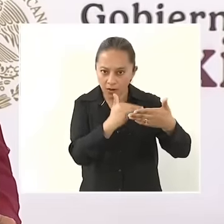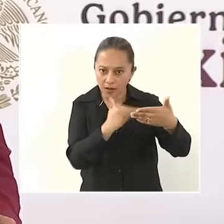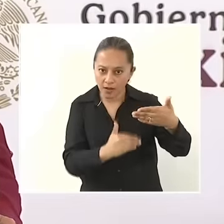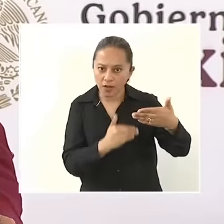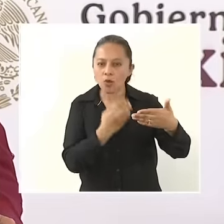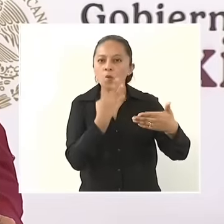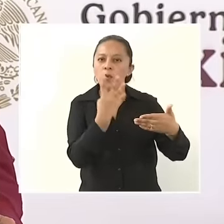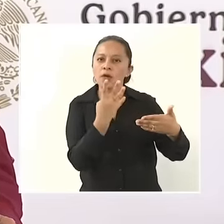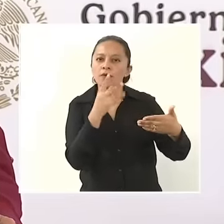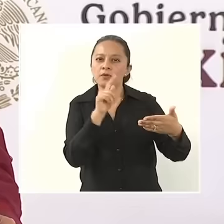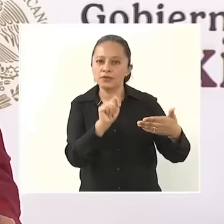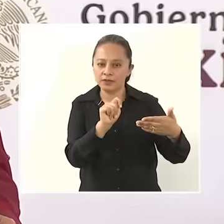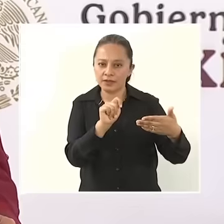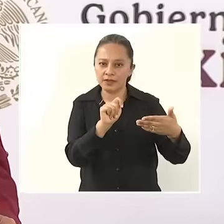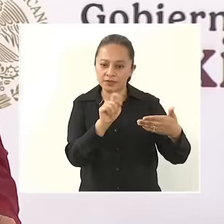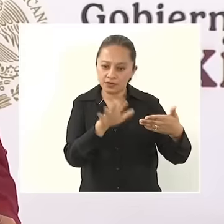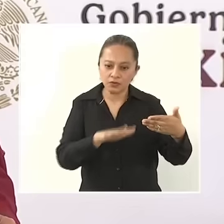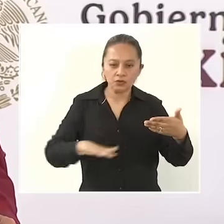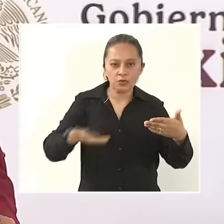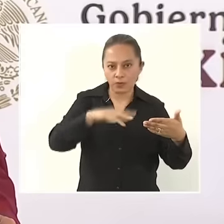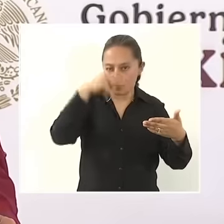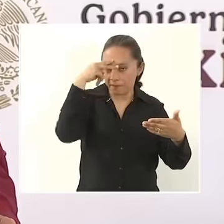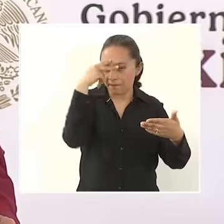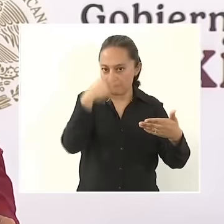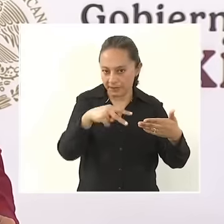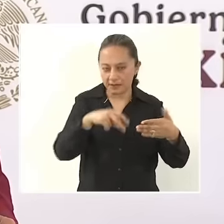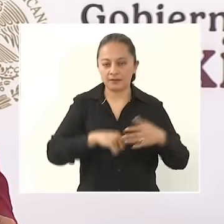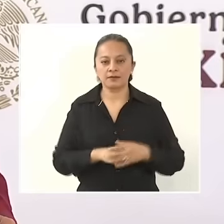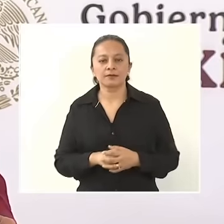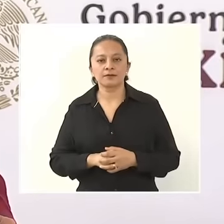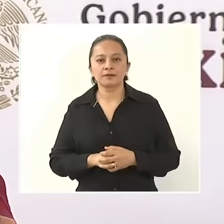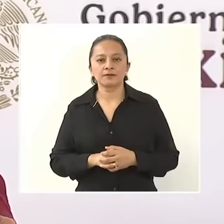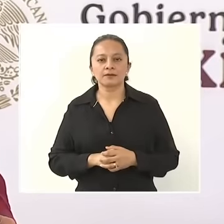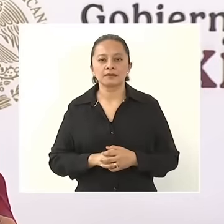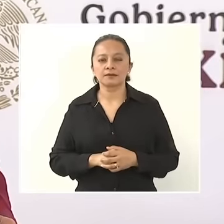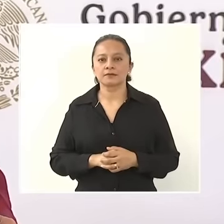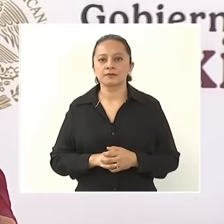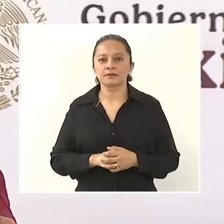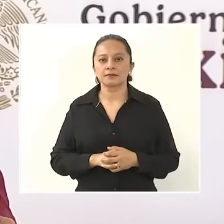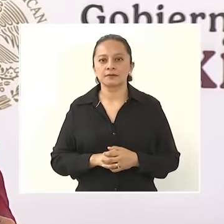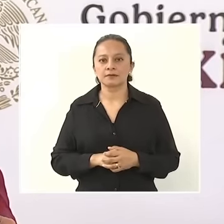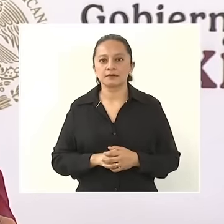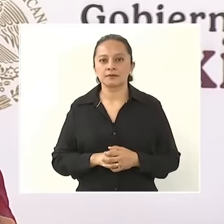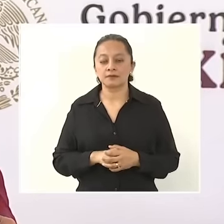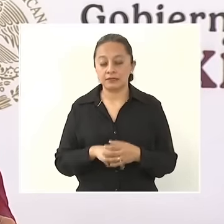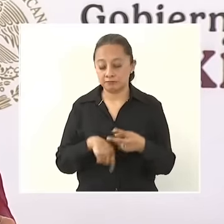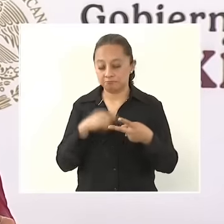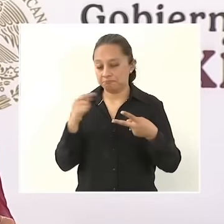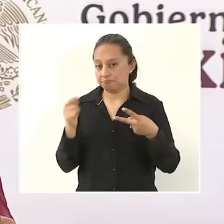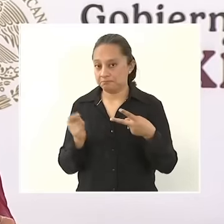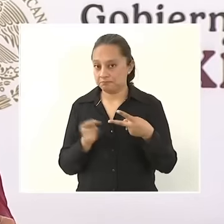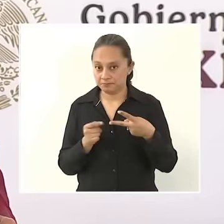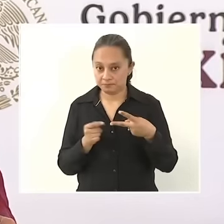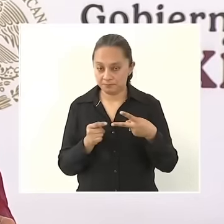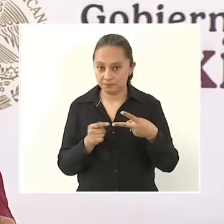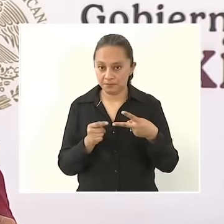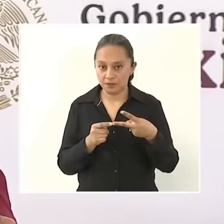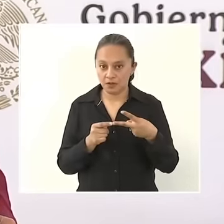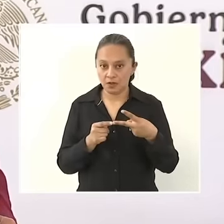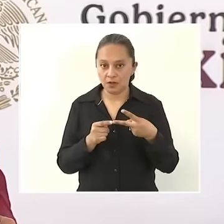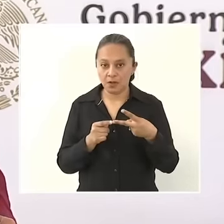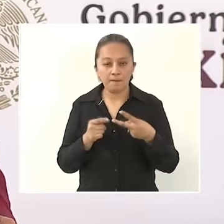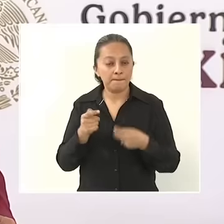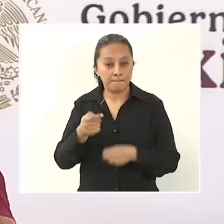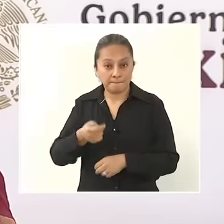la vida pública de México. Y al mismo tiempo, abrir la puerta, como